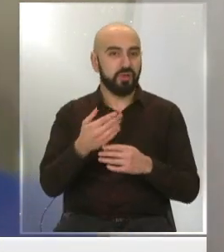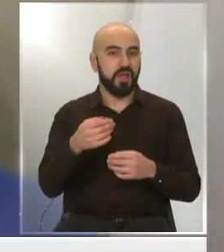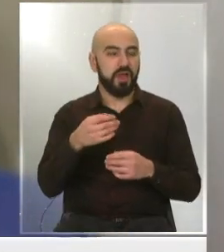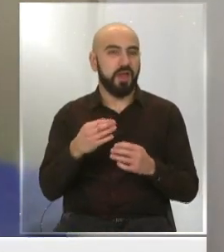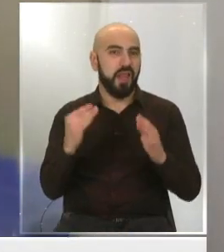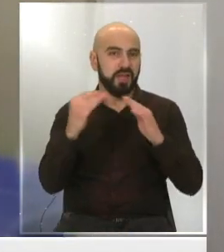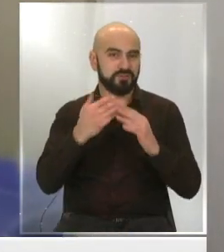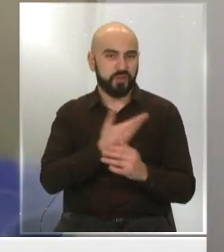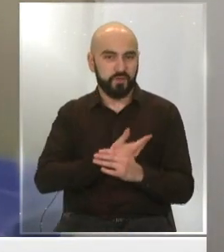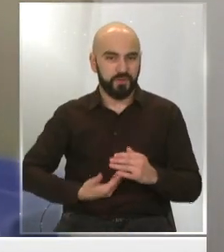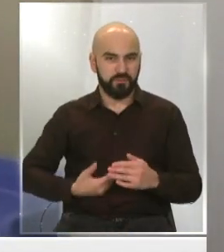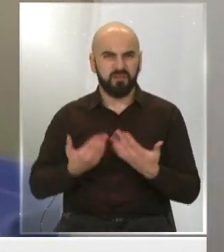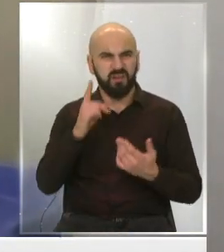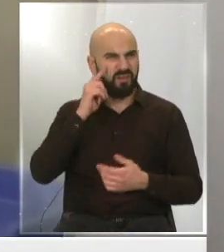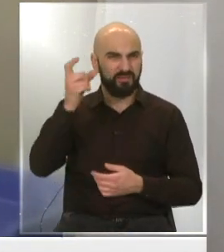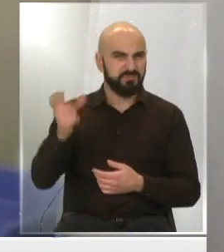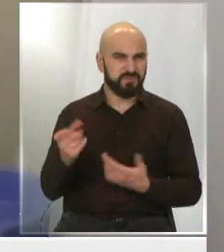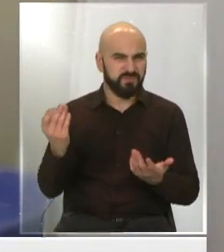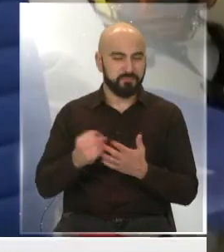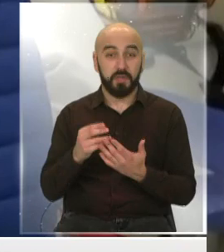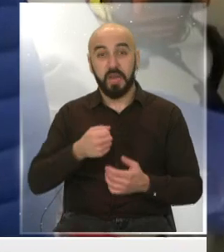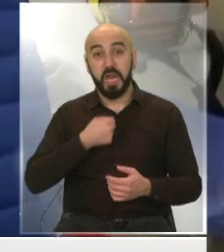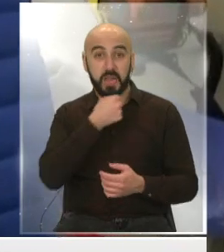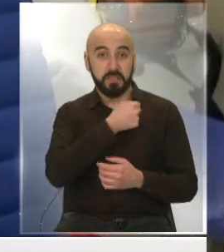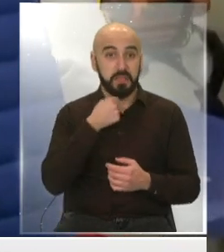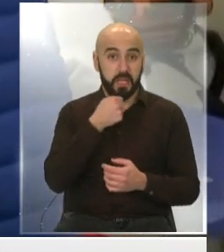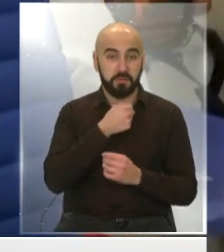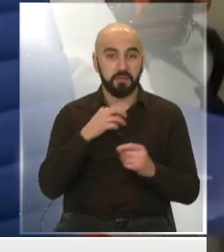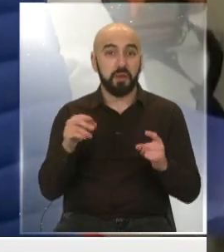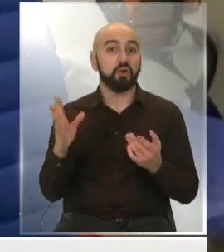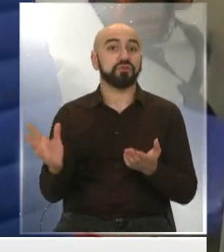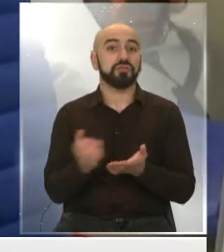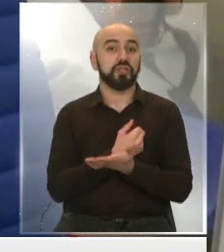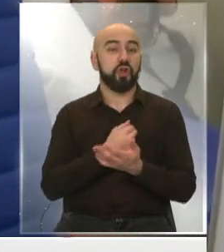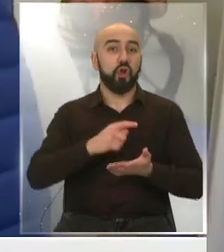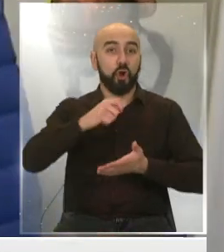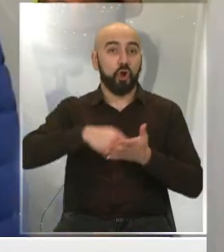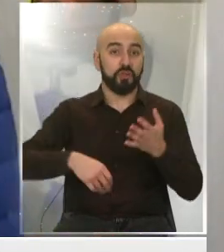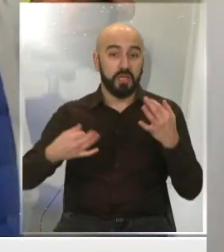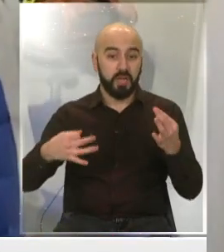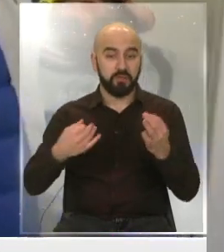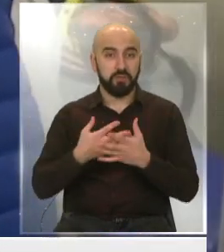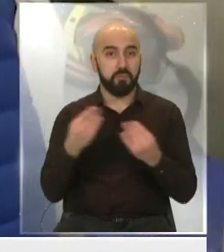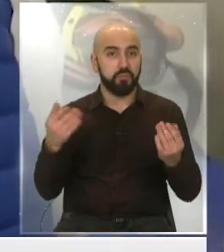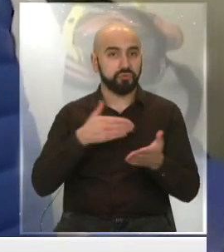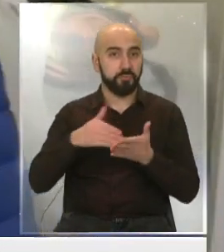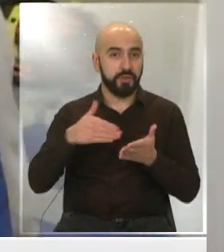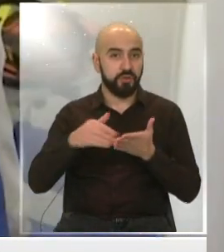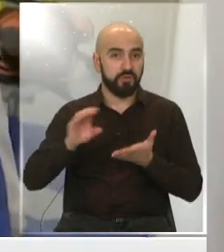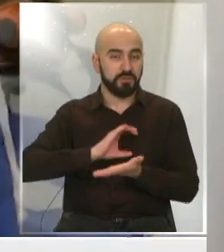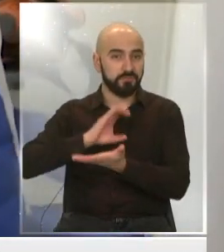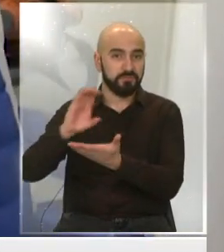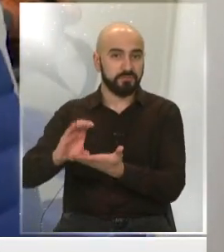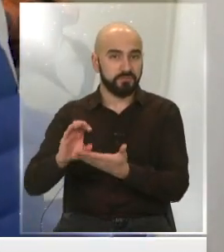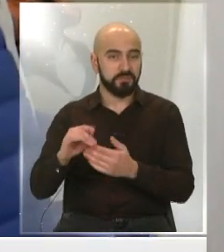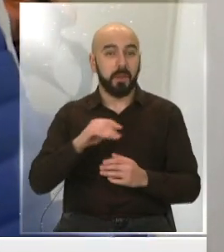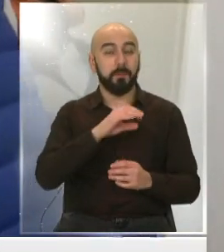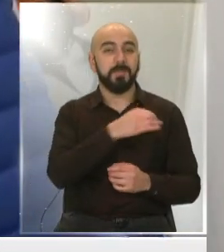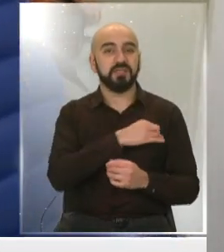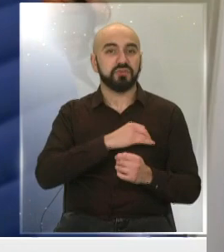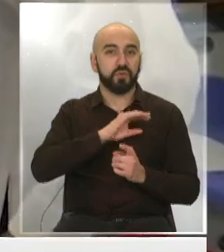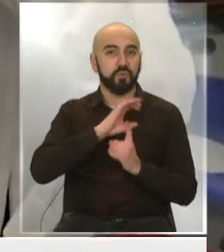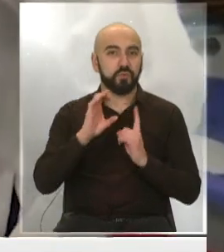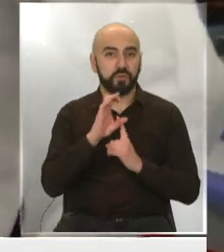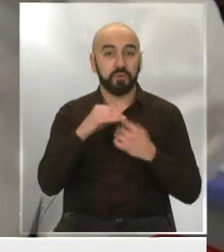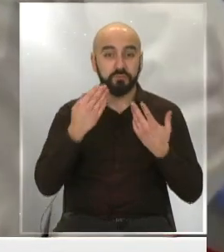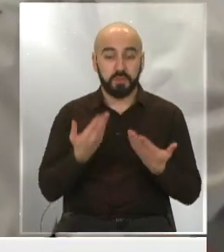él? Un cantante que se adjudicó contratos millonarios con el Ministerio de Cultura y que ahora tiene al gobierno peruano entre